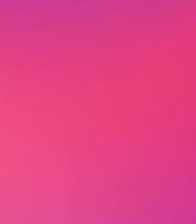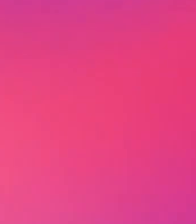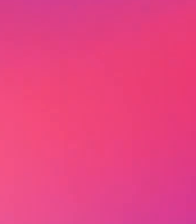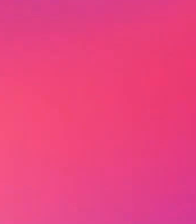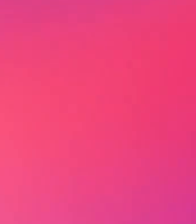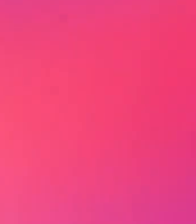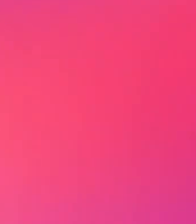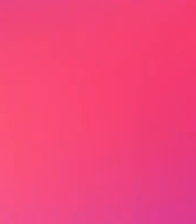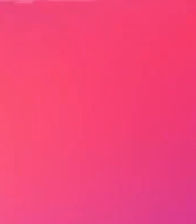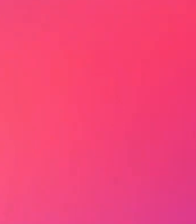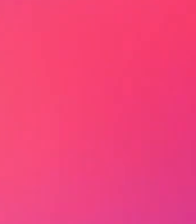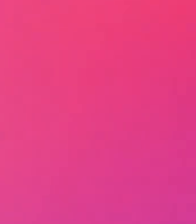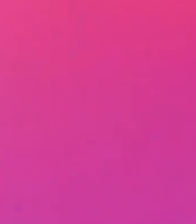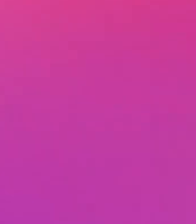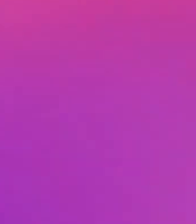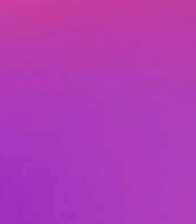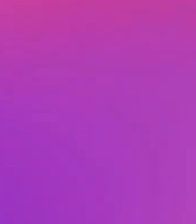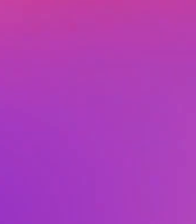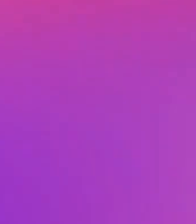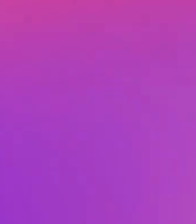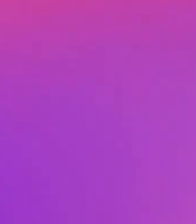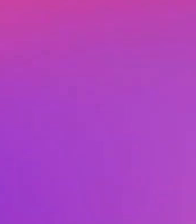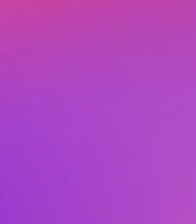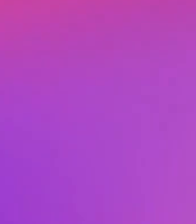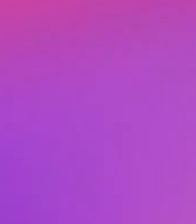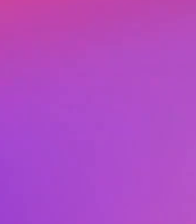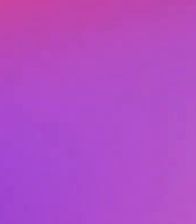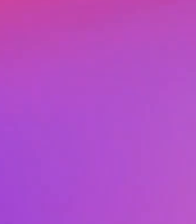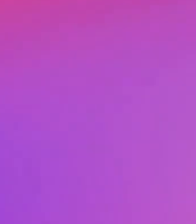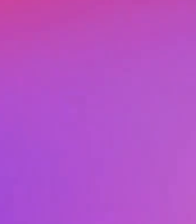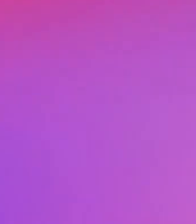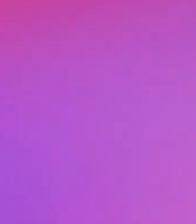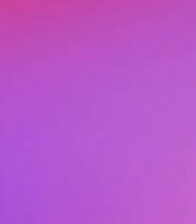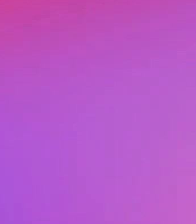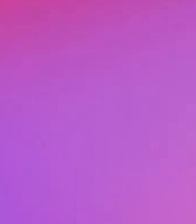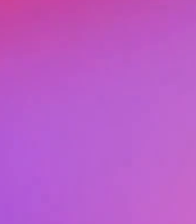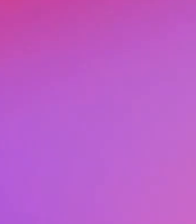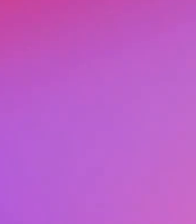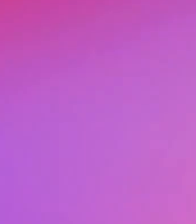conalitec.cep.gov.mx. Y recuerda que también cuentas con el sitio